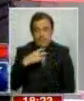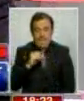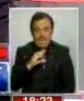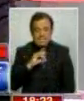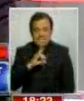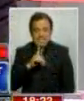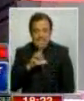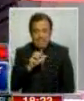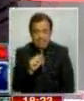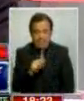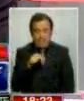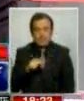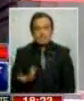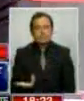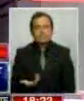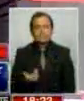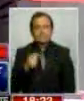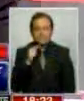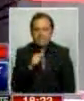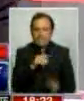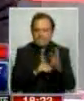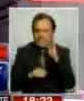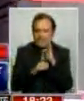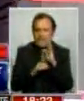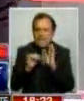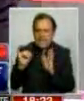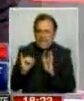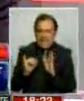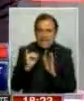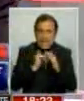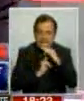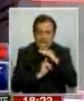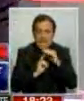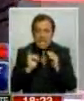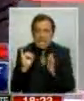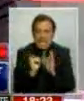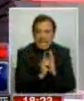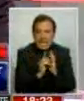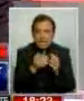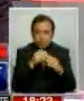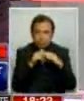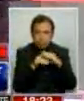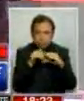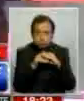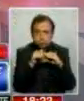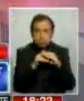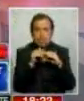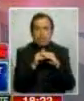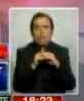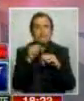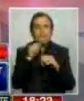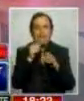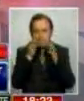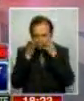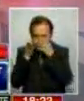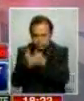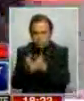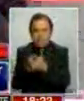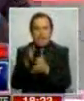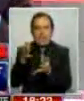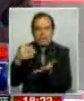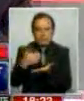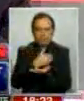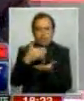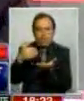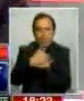Porque básicamente allí hay también ingresos permanentes que van a estar dirigidos al ahorro público. Esto tiene que